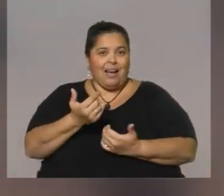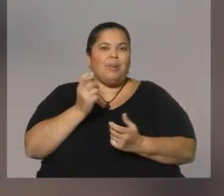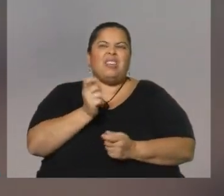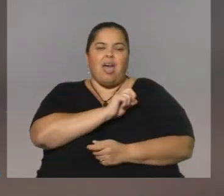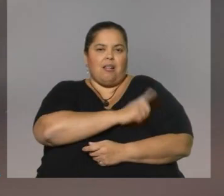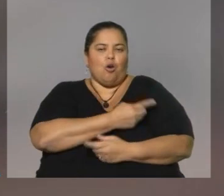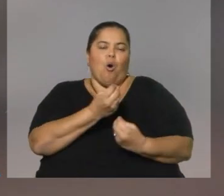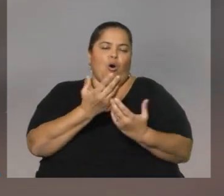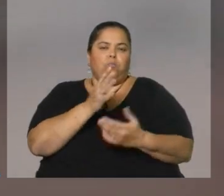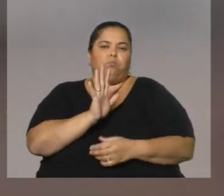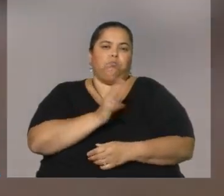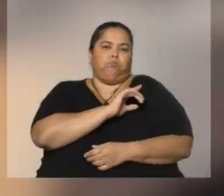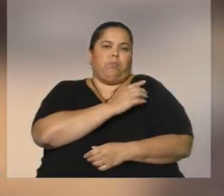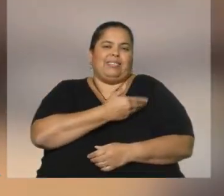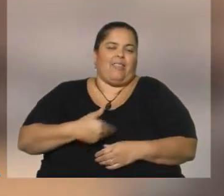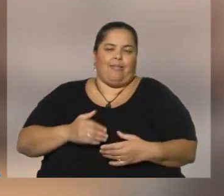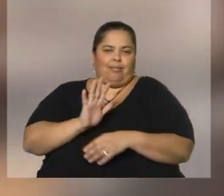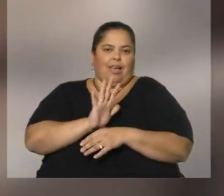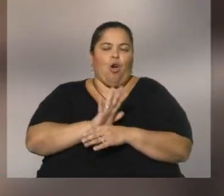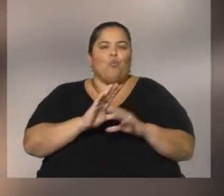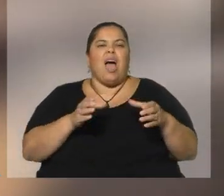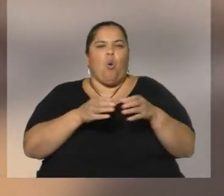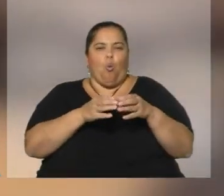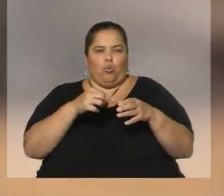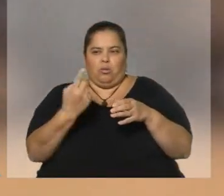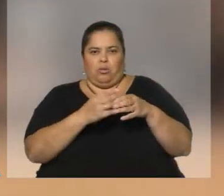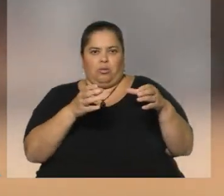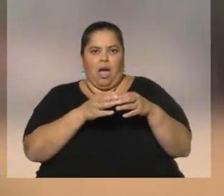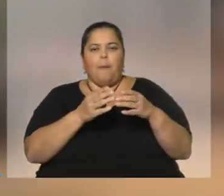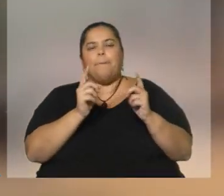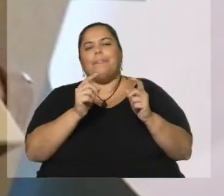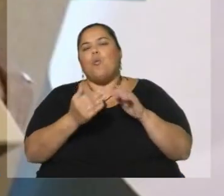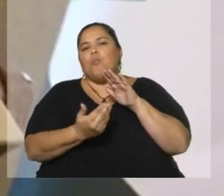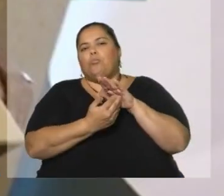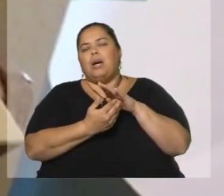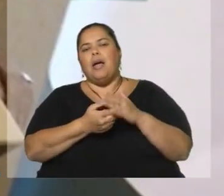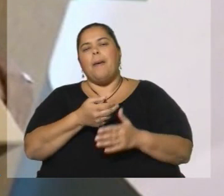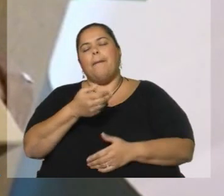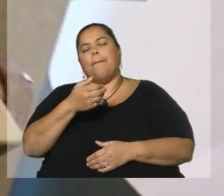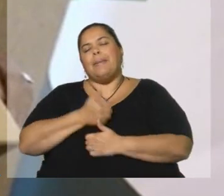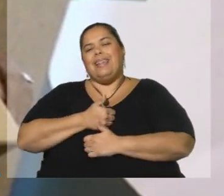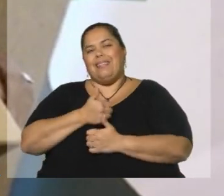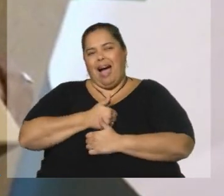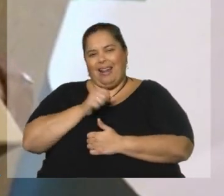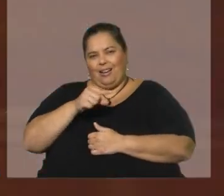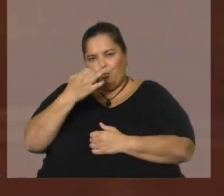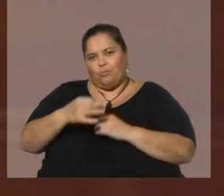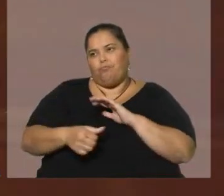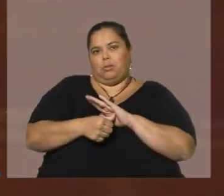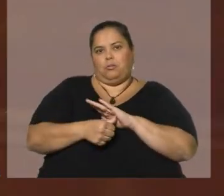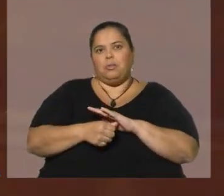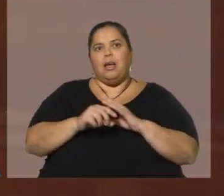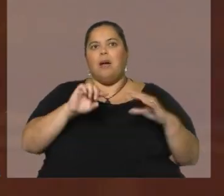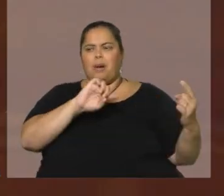Abdel Fattah al-Burhan, que tenía como número 2 al cabecilla militar de las Fuerzas de Apoyo Rápido, Mohamed Dagalo. Las discrepancias entre